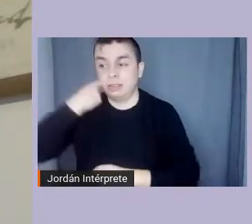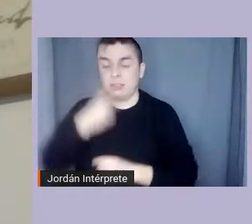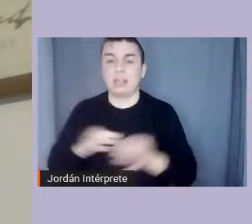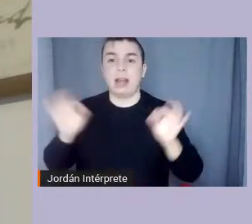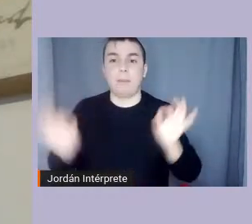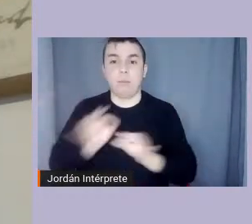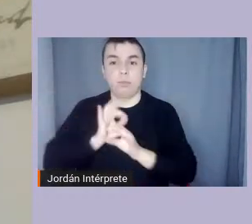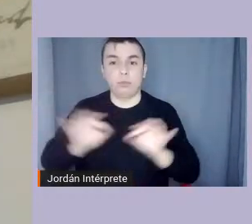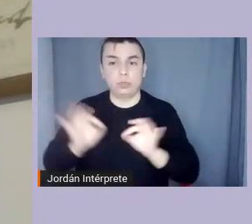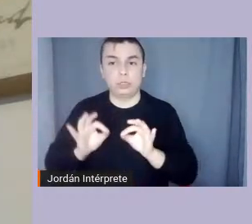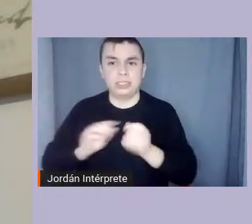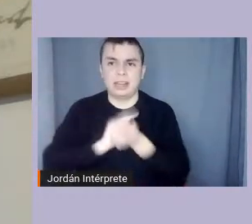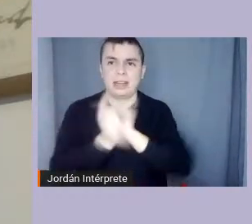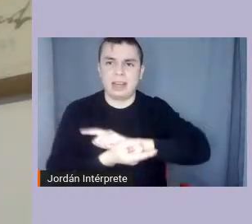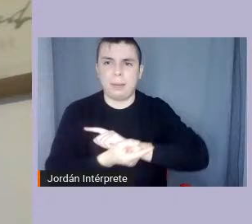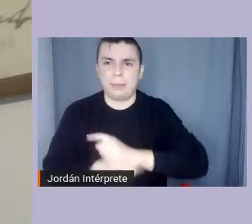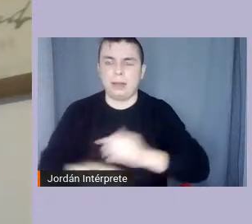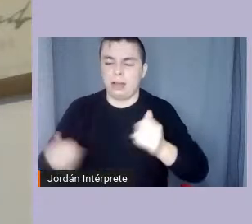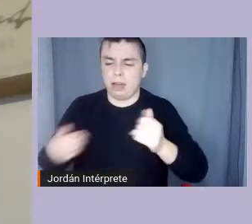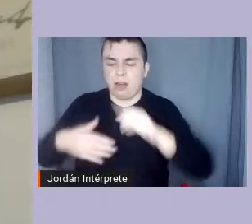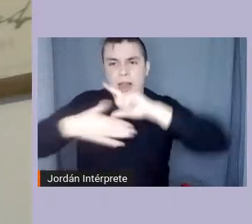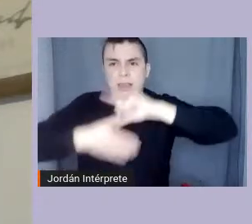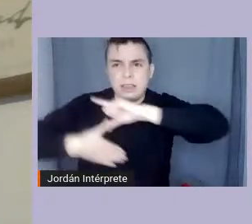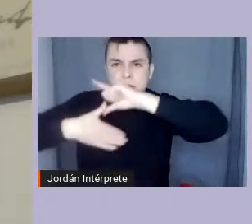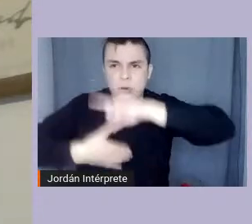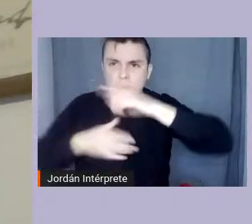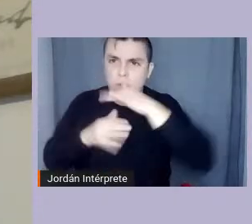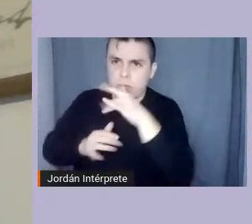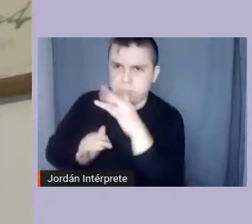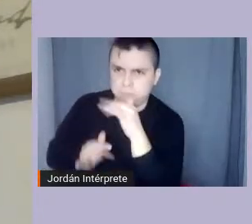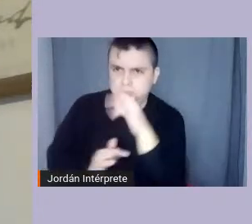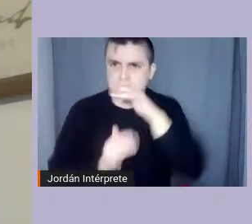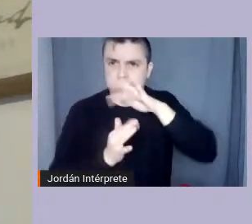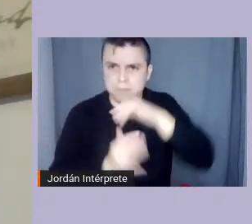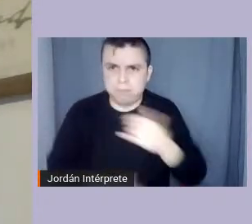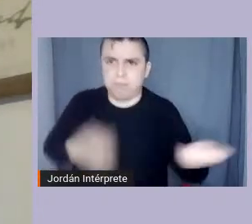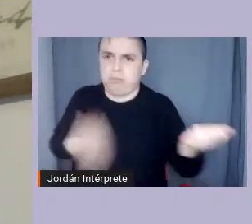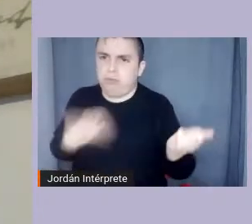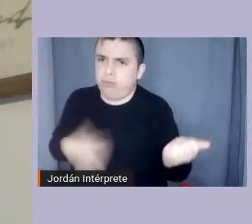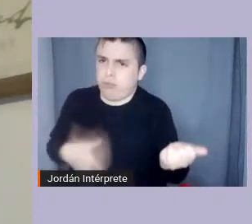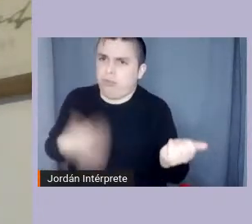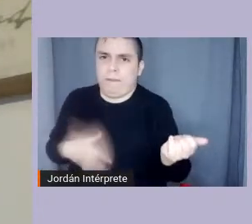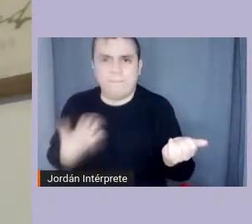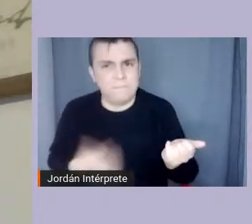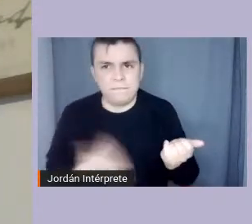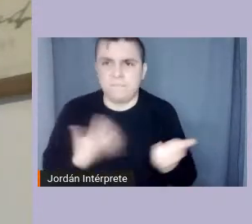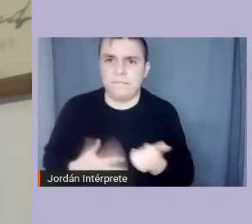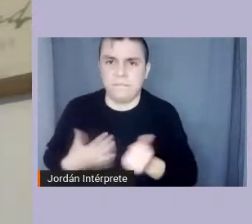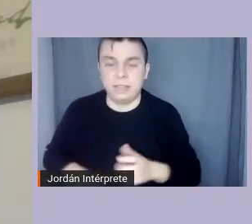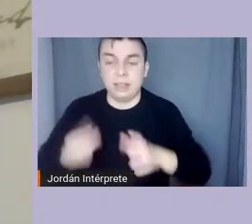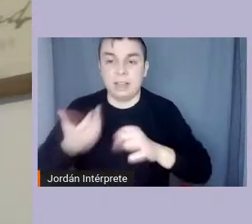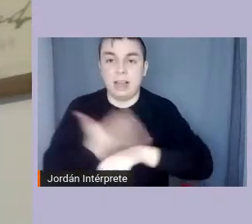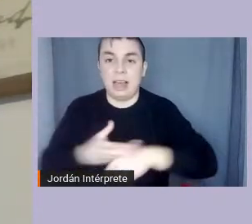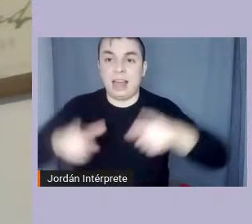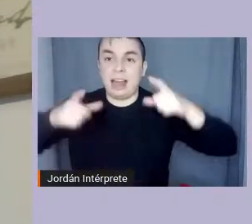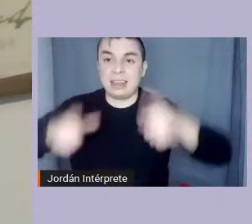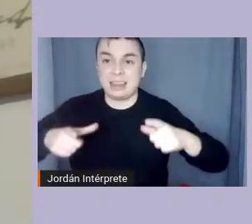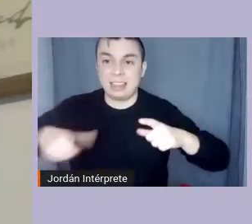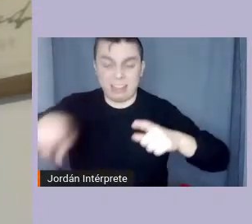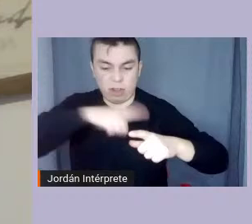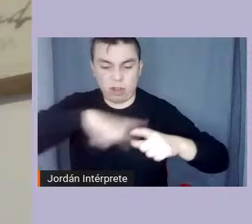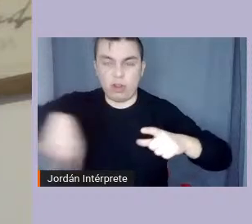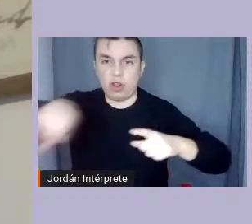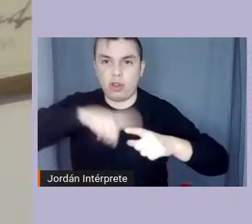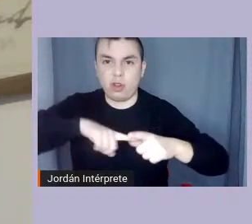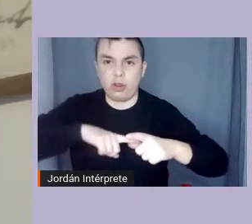vuelven americanistas, con instrumentos como guitarras, quenas, charango. Tenemos los discos, los maravillosos discos